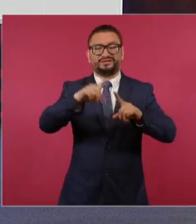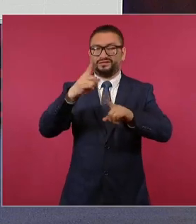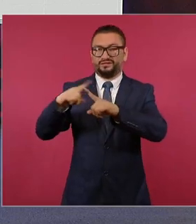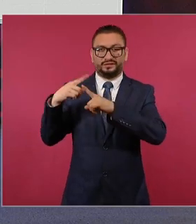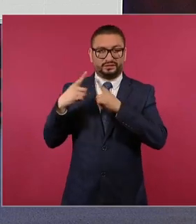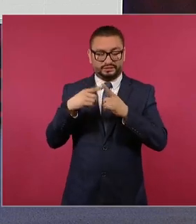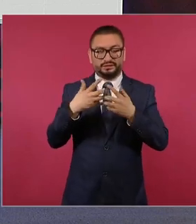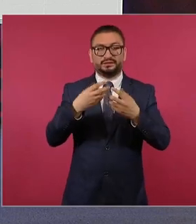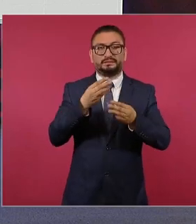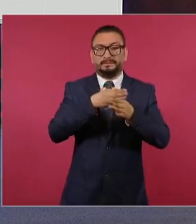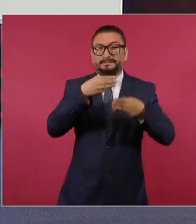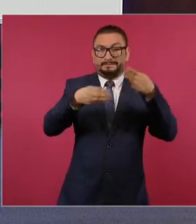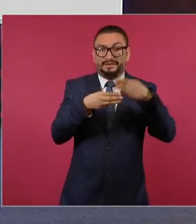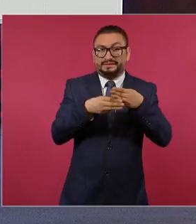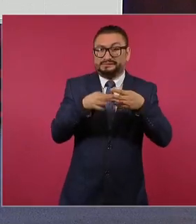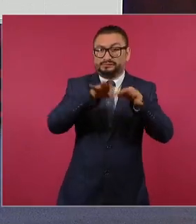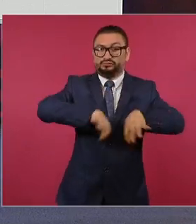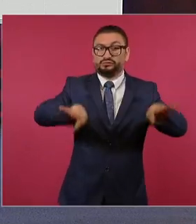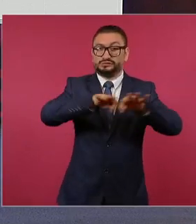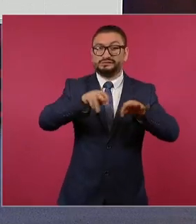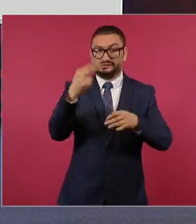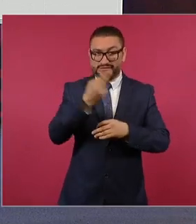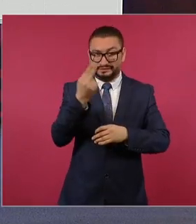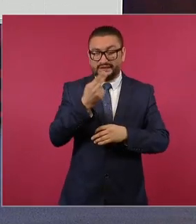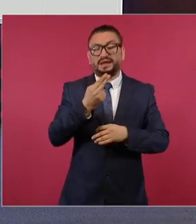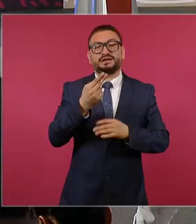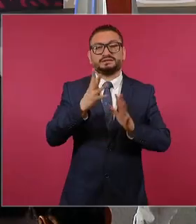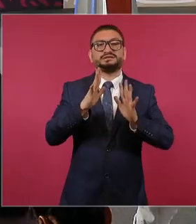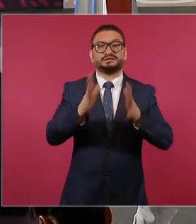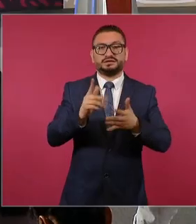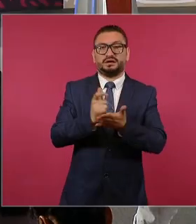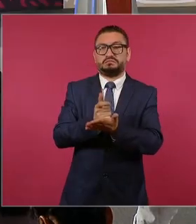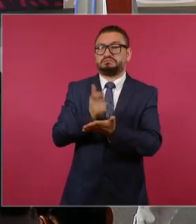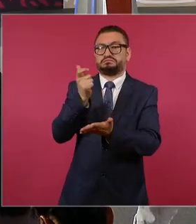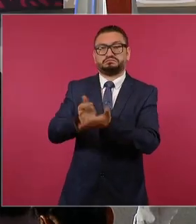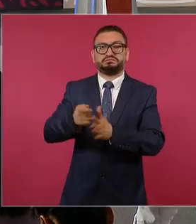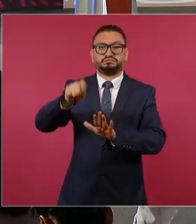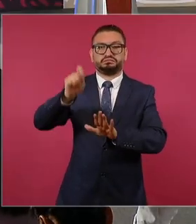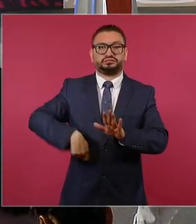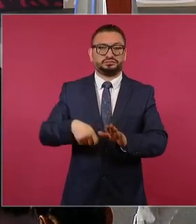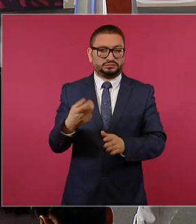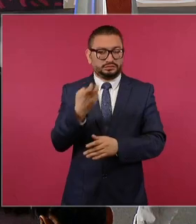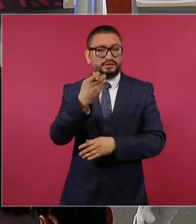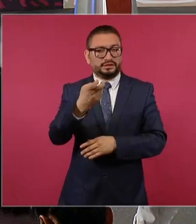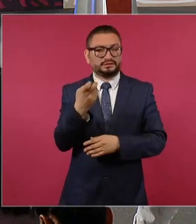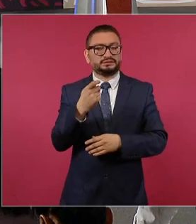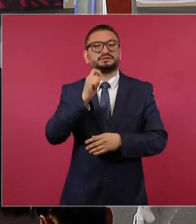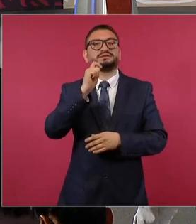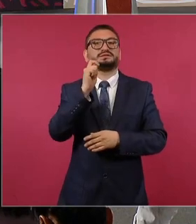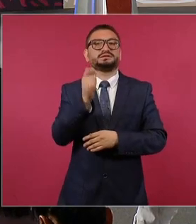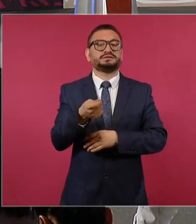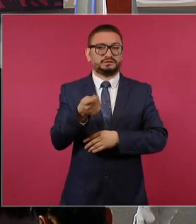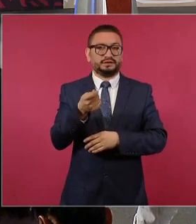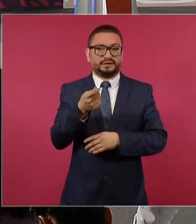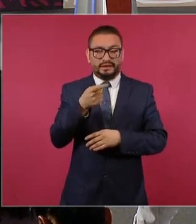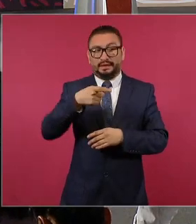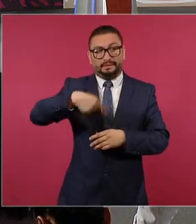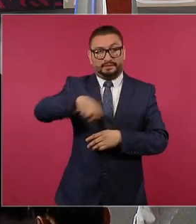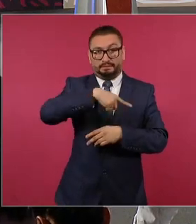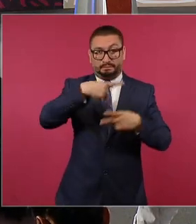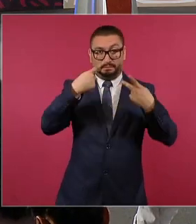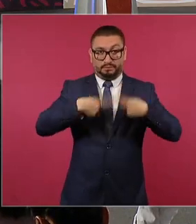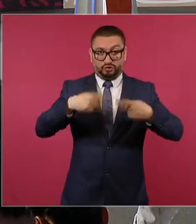son claves y que son necesarias y que ya se han pagado directamente. Eso significa que no solamente la gente